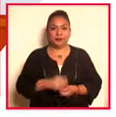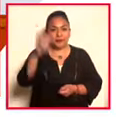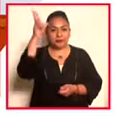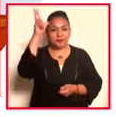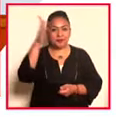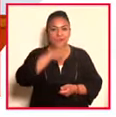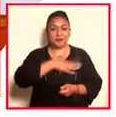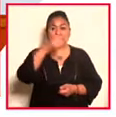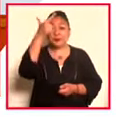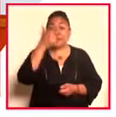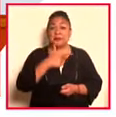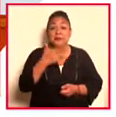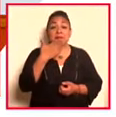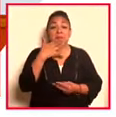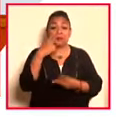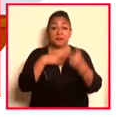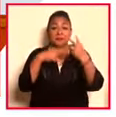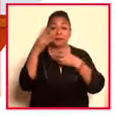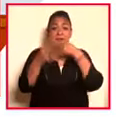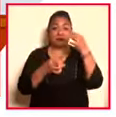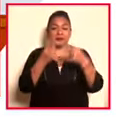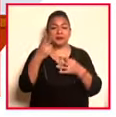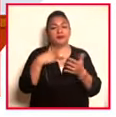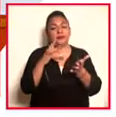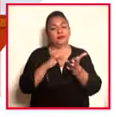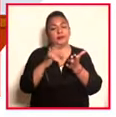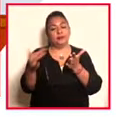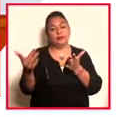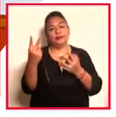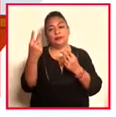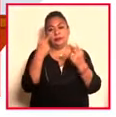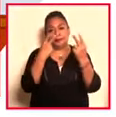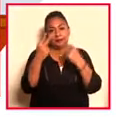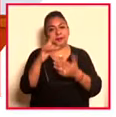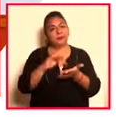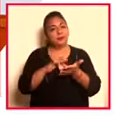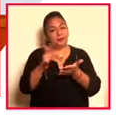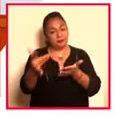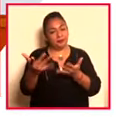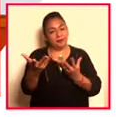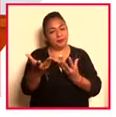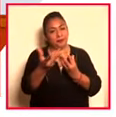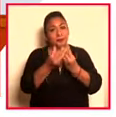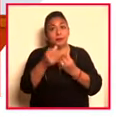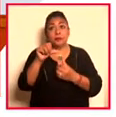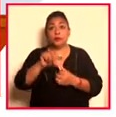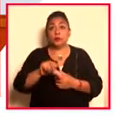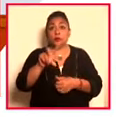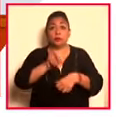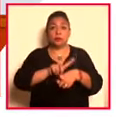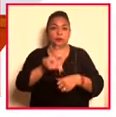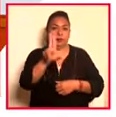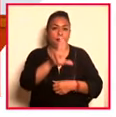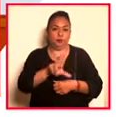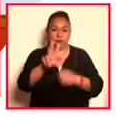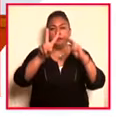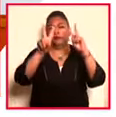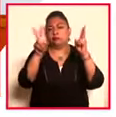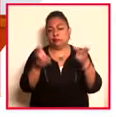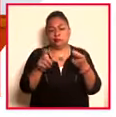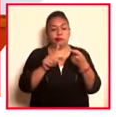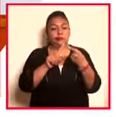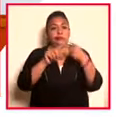¿qué tal? Muy buenas noches, bienvenidos a Noticias 22. Gracias por acompañarnos, gracias por estar con nosotros en este martes en el que vamos a hablar de